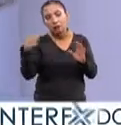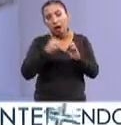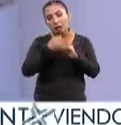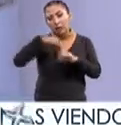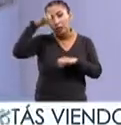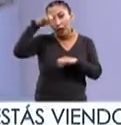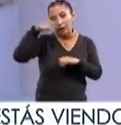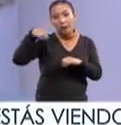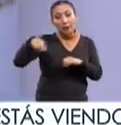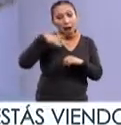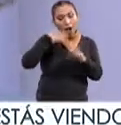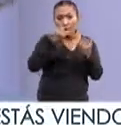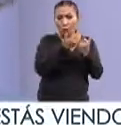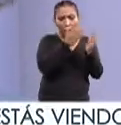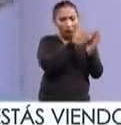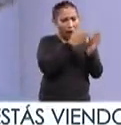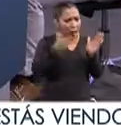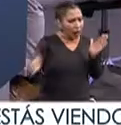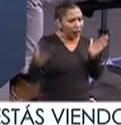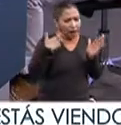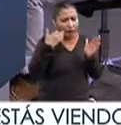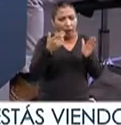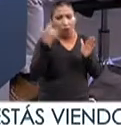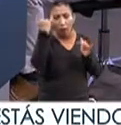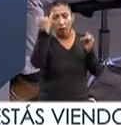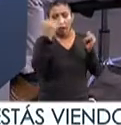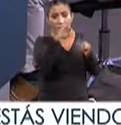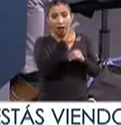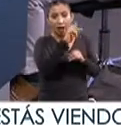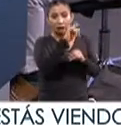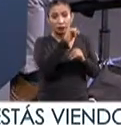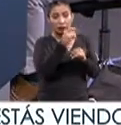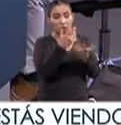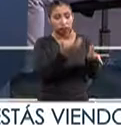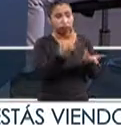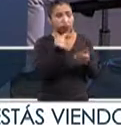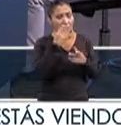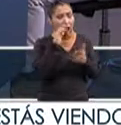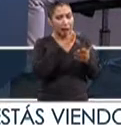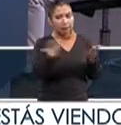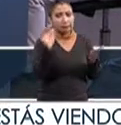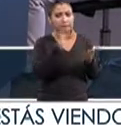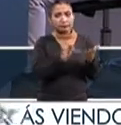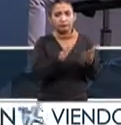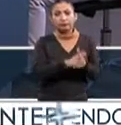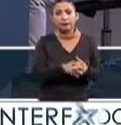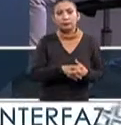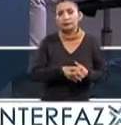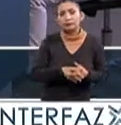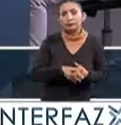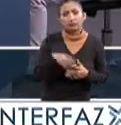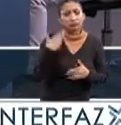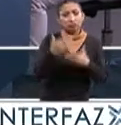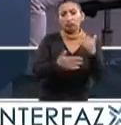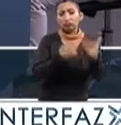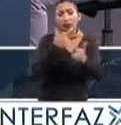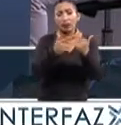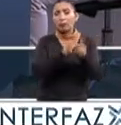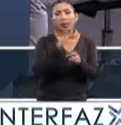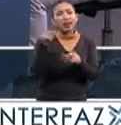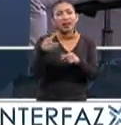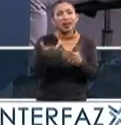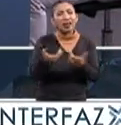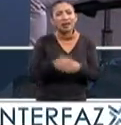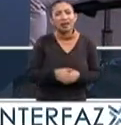que nosotros, pero fuimos contemporáneos de un autor clásico que van a leer las siguientes generaciones con